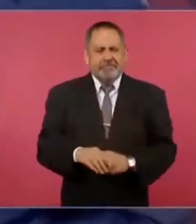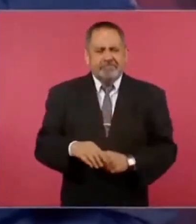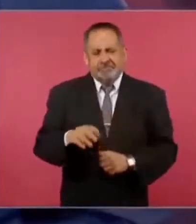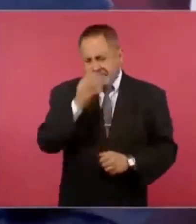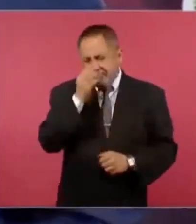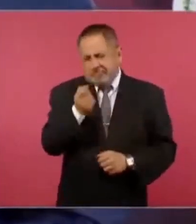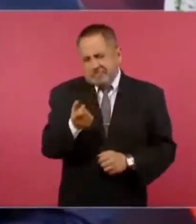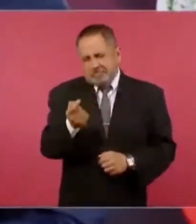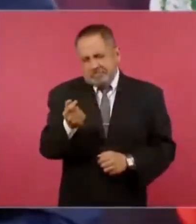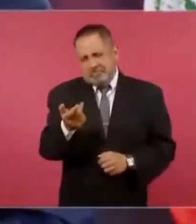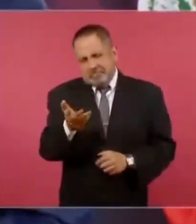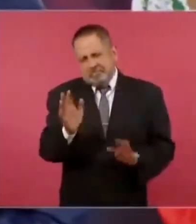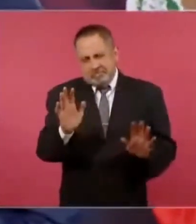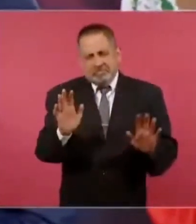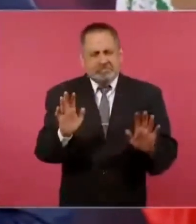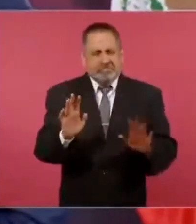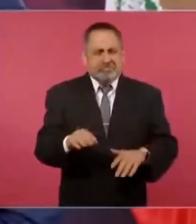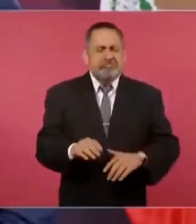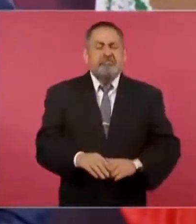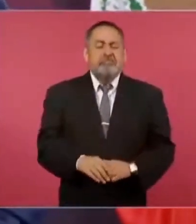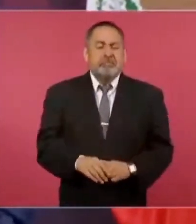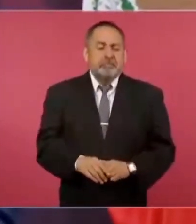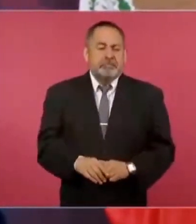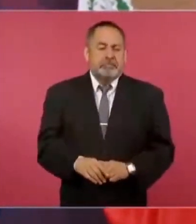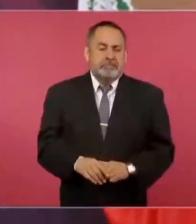representan poco.